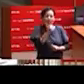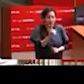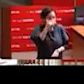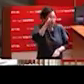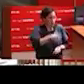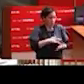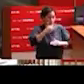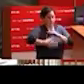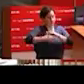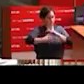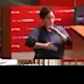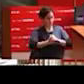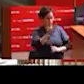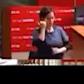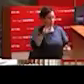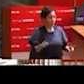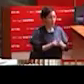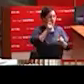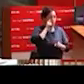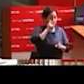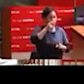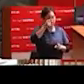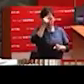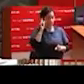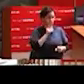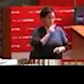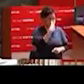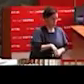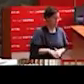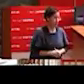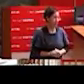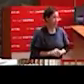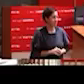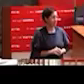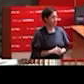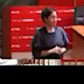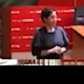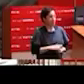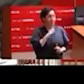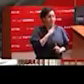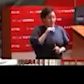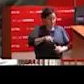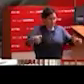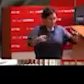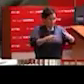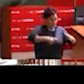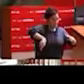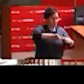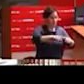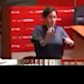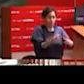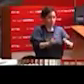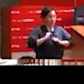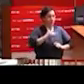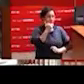tipo de limitación bien física psíquica sensorial esas personas hemos de tener